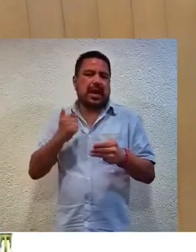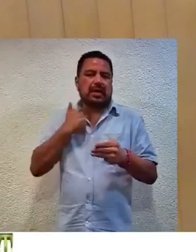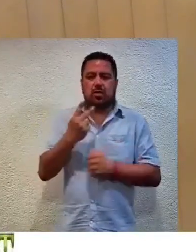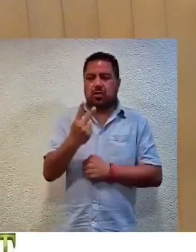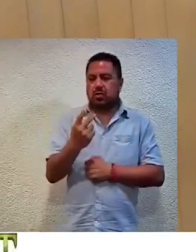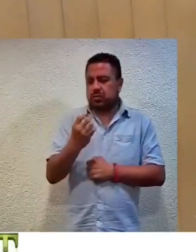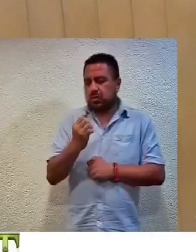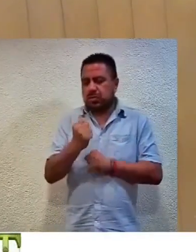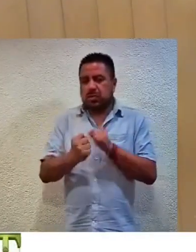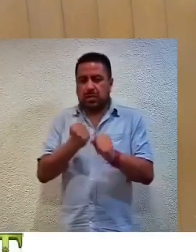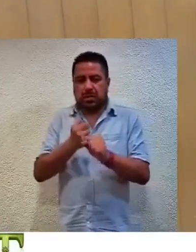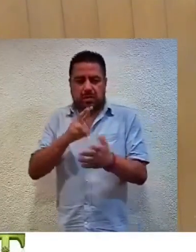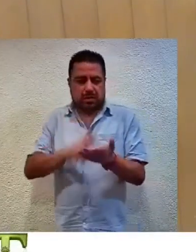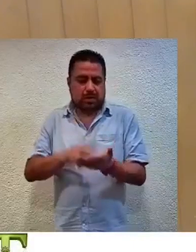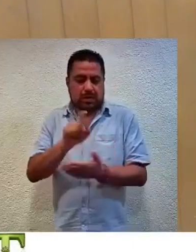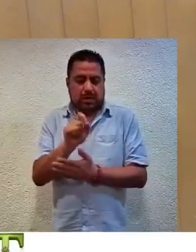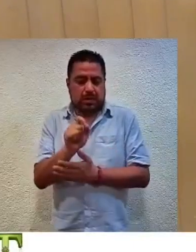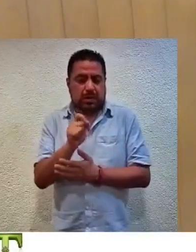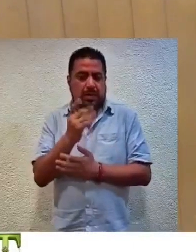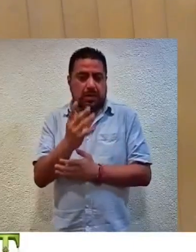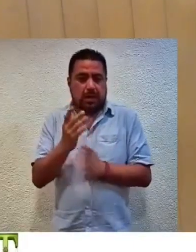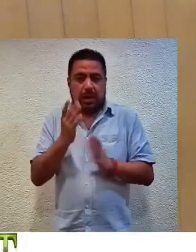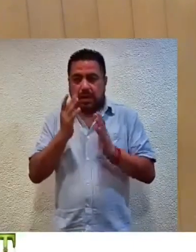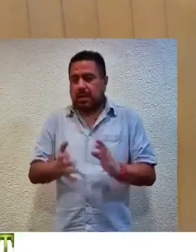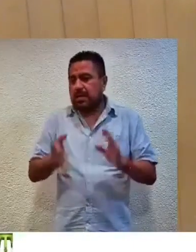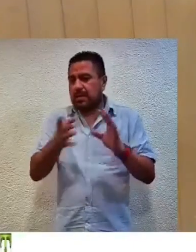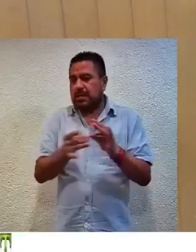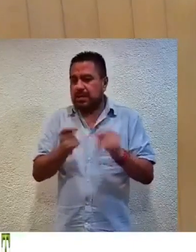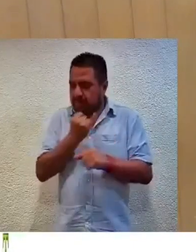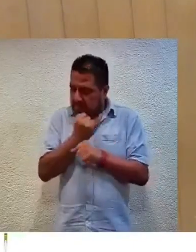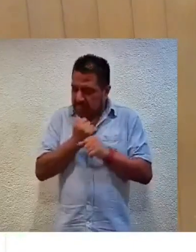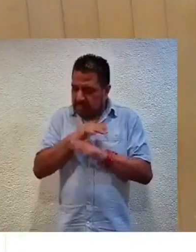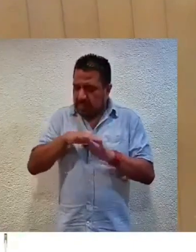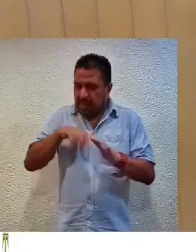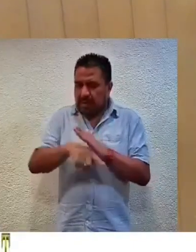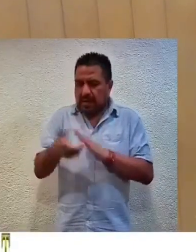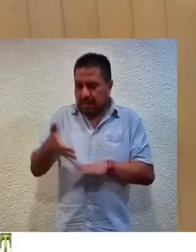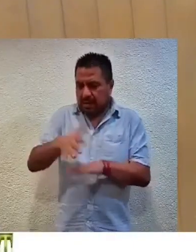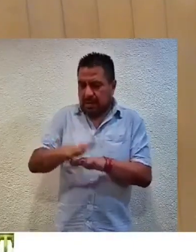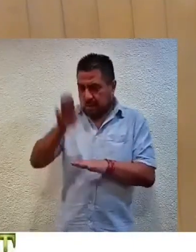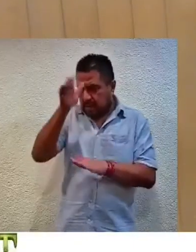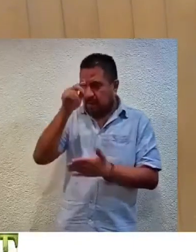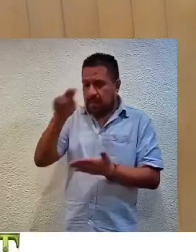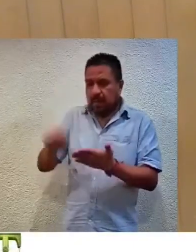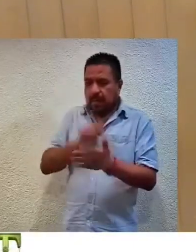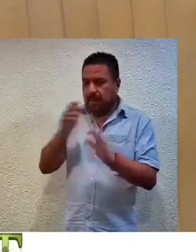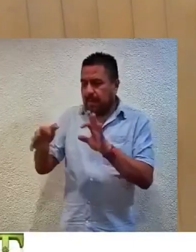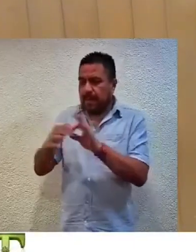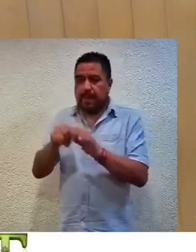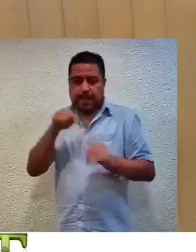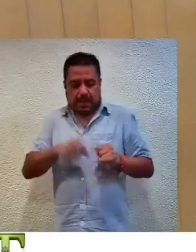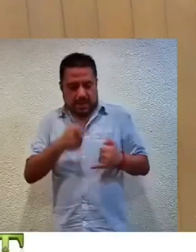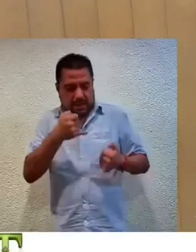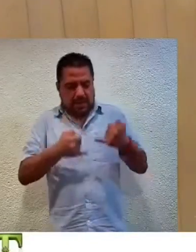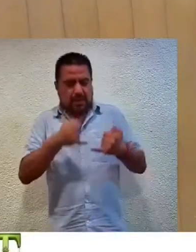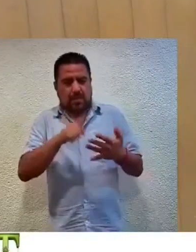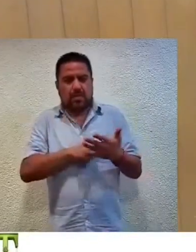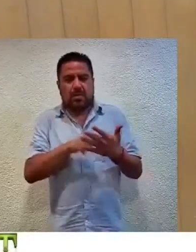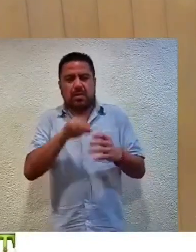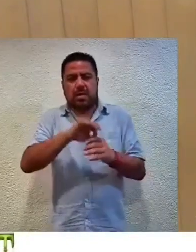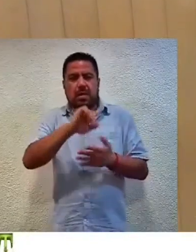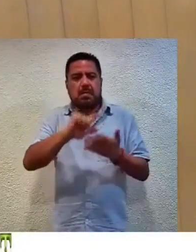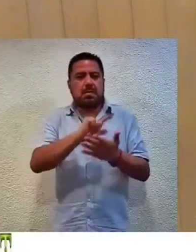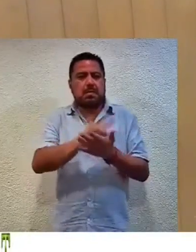2 de octubre del año en curso. Hecho lo anterior, de un análisis integral al convenio en estudio, este tribunal electoral encuentra legalmente